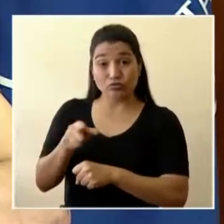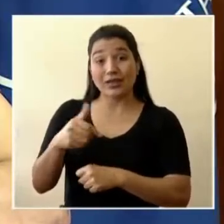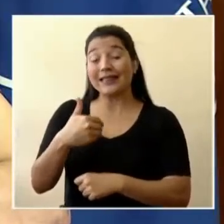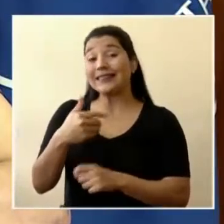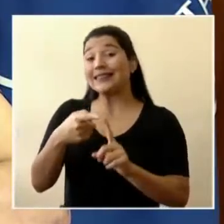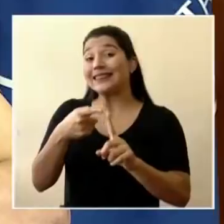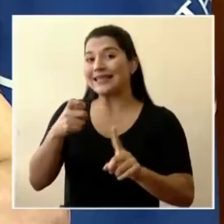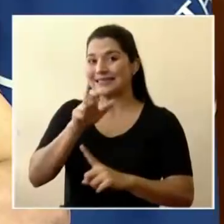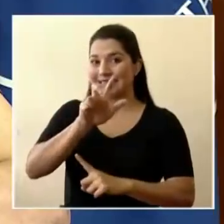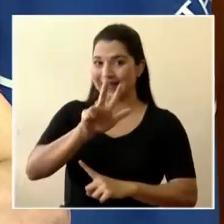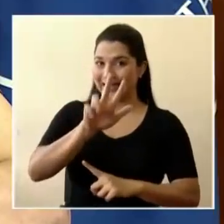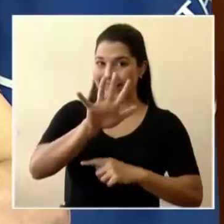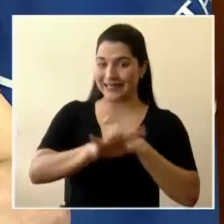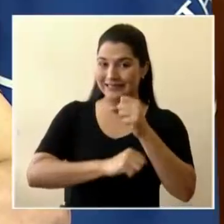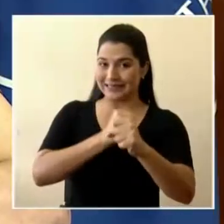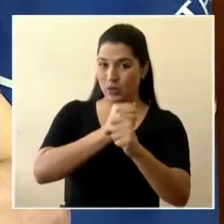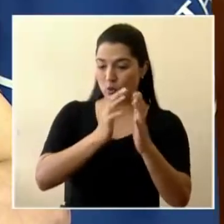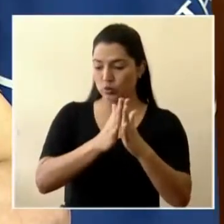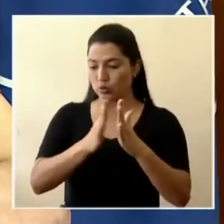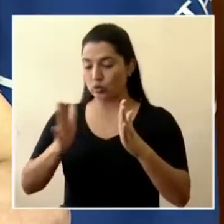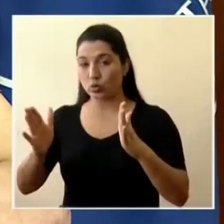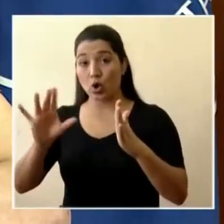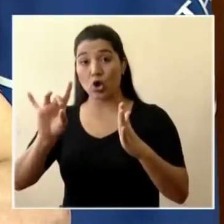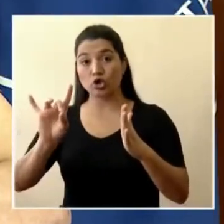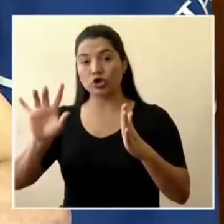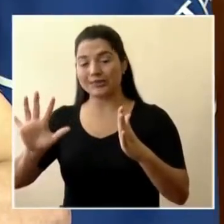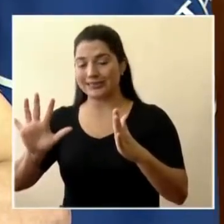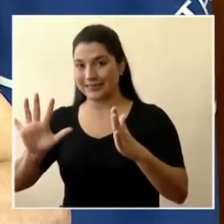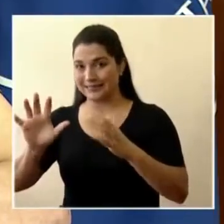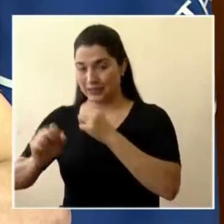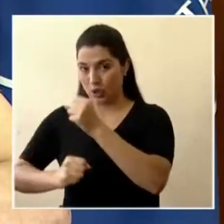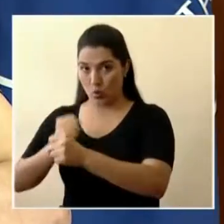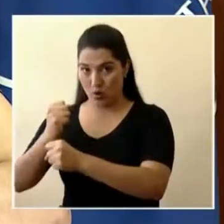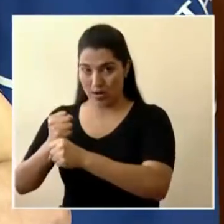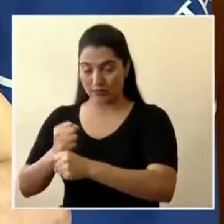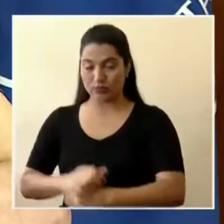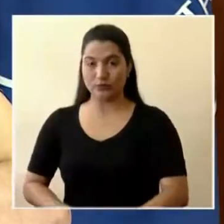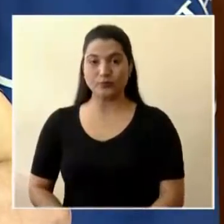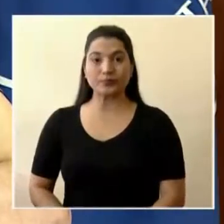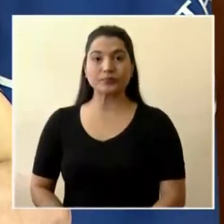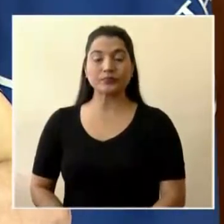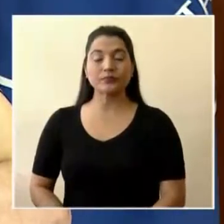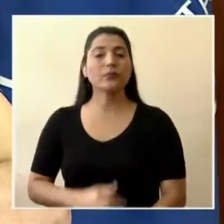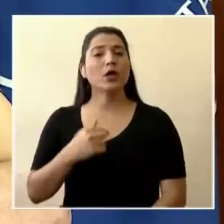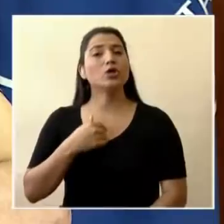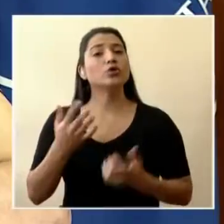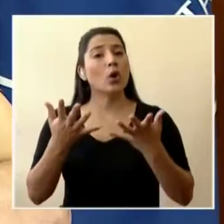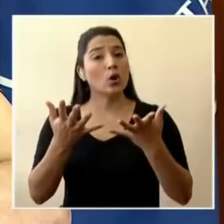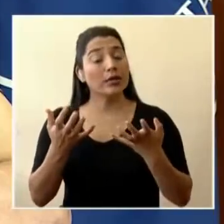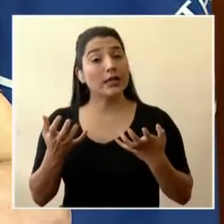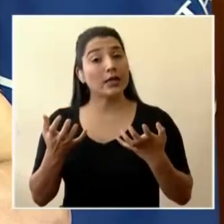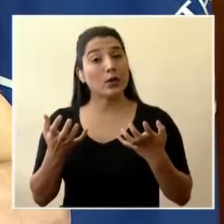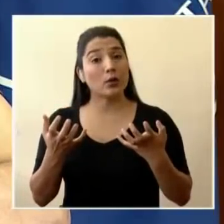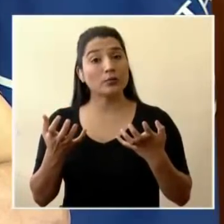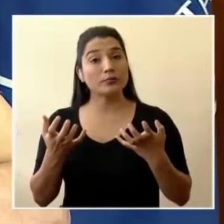los 35 hasta los 85 años. Yo quería hacer